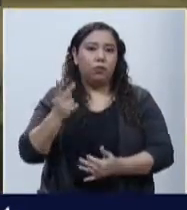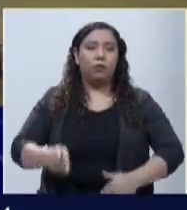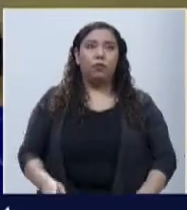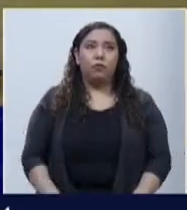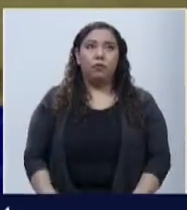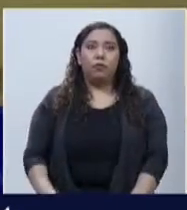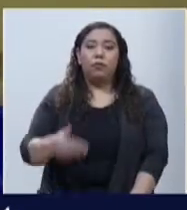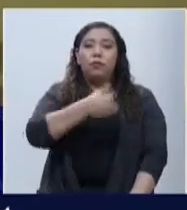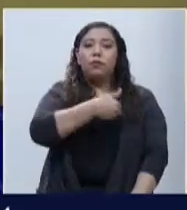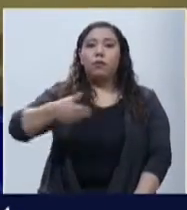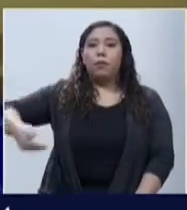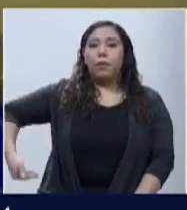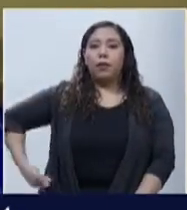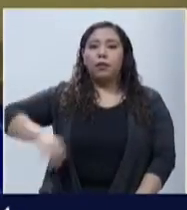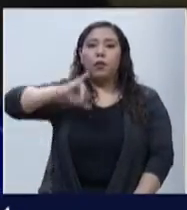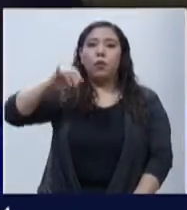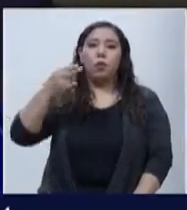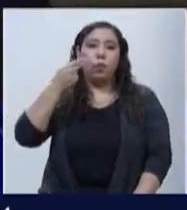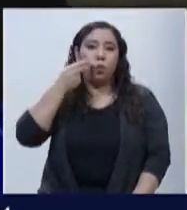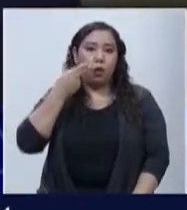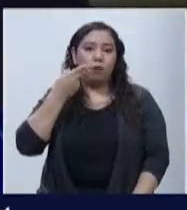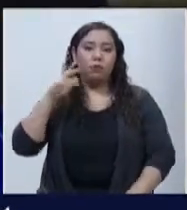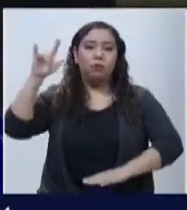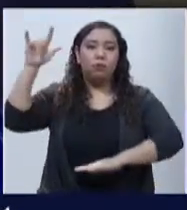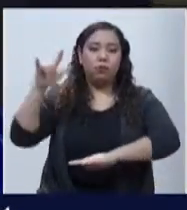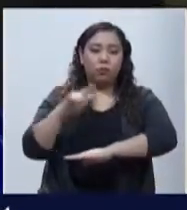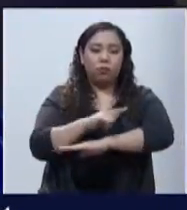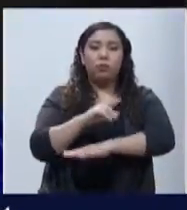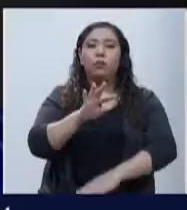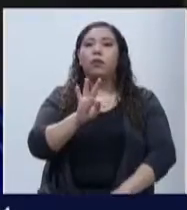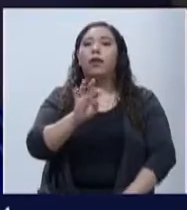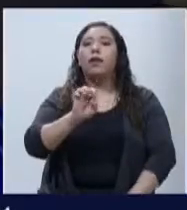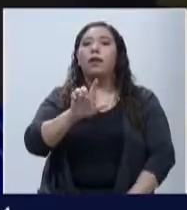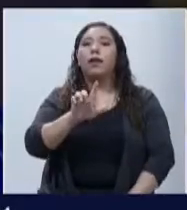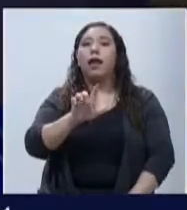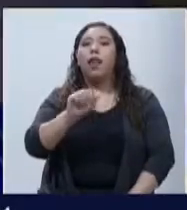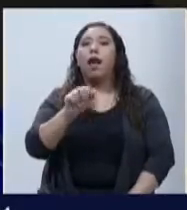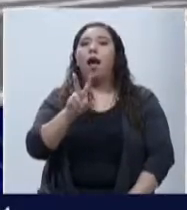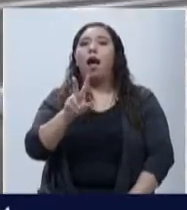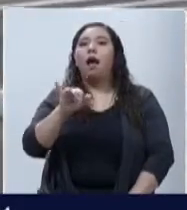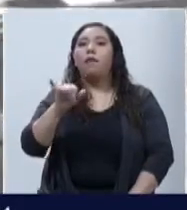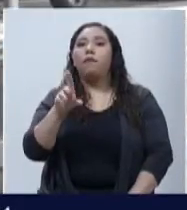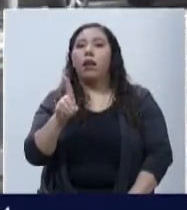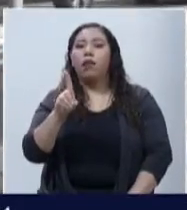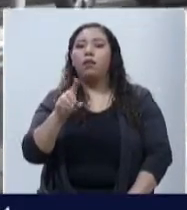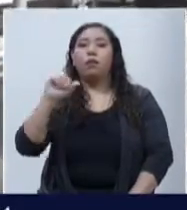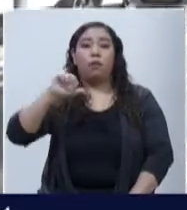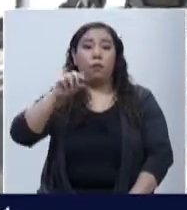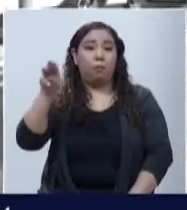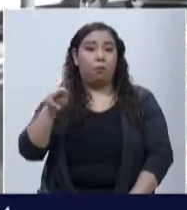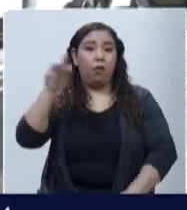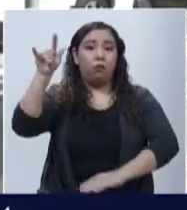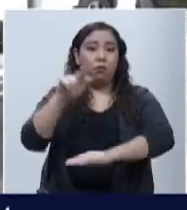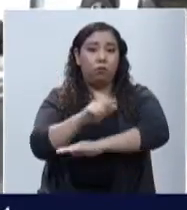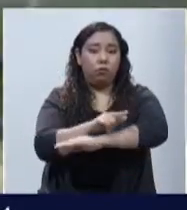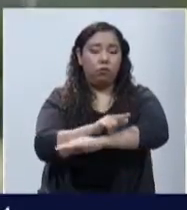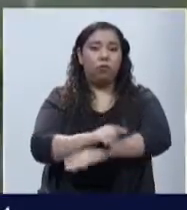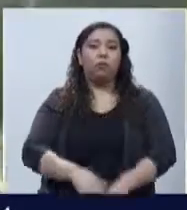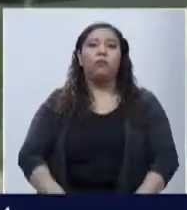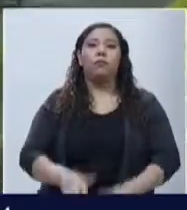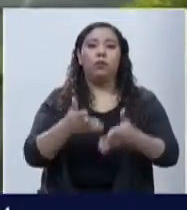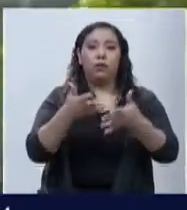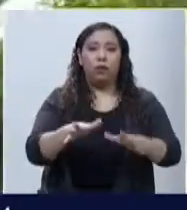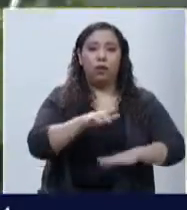el presidente hondureño juan orlando hernández llegó a tel aviv en horas de la tarde de hoy miércoles inmediatamente se trasladó a jerusalén donde